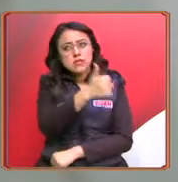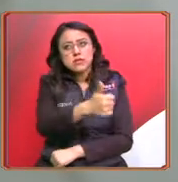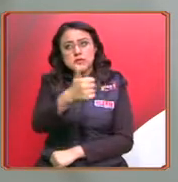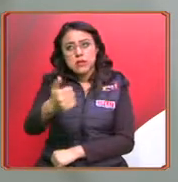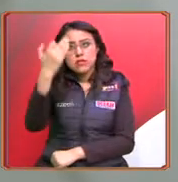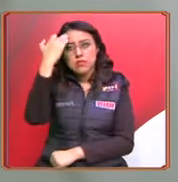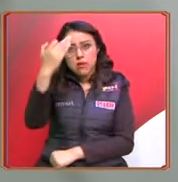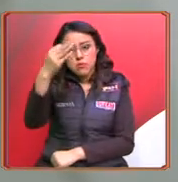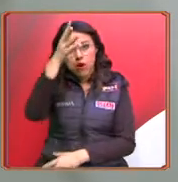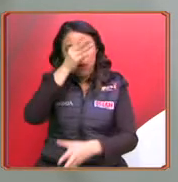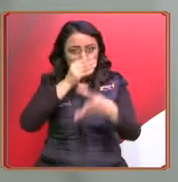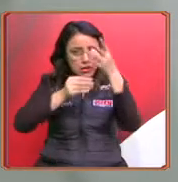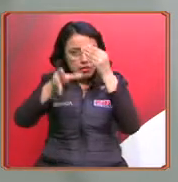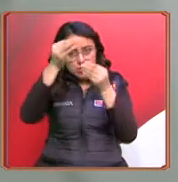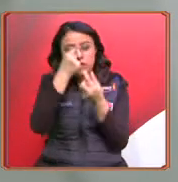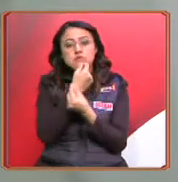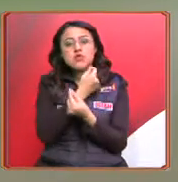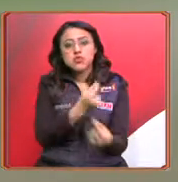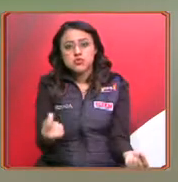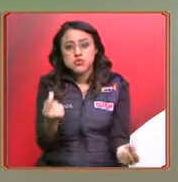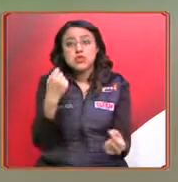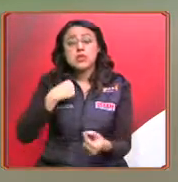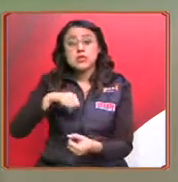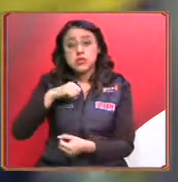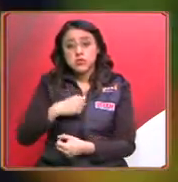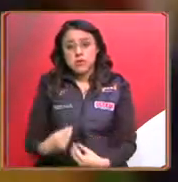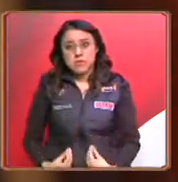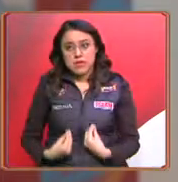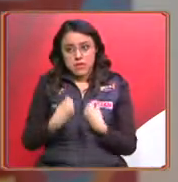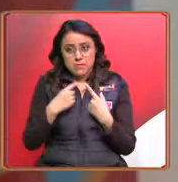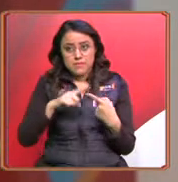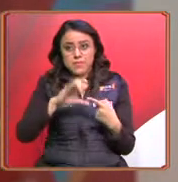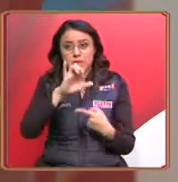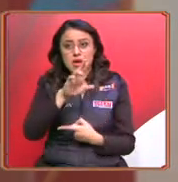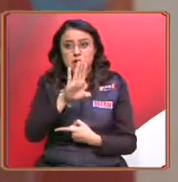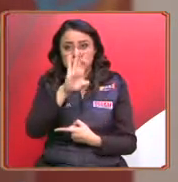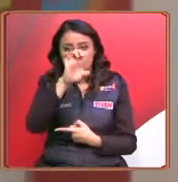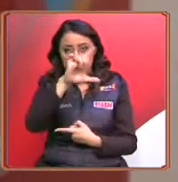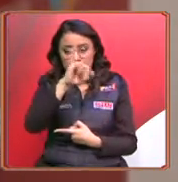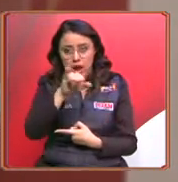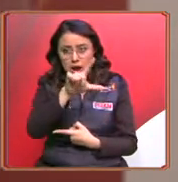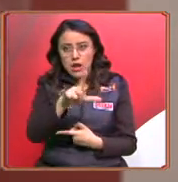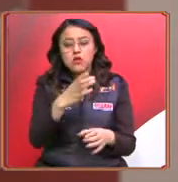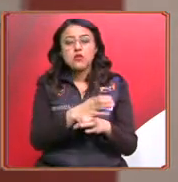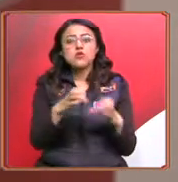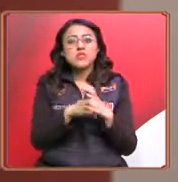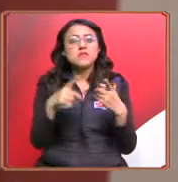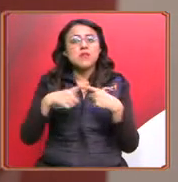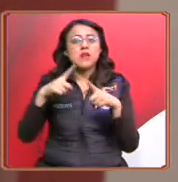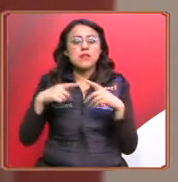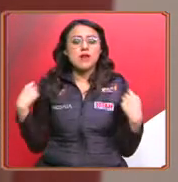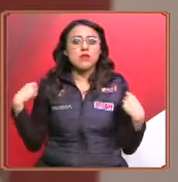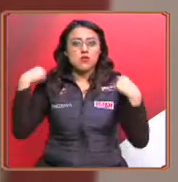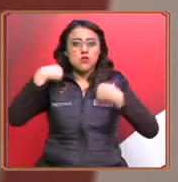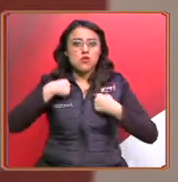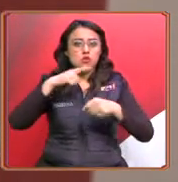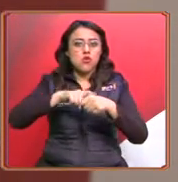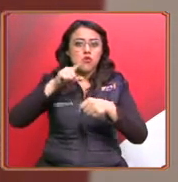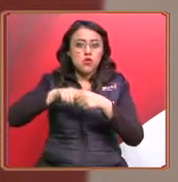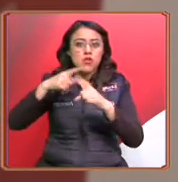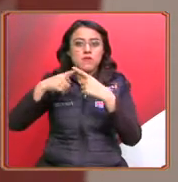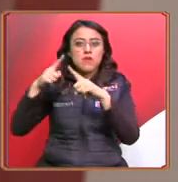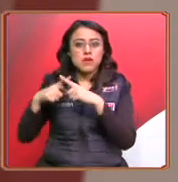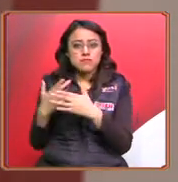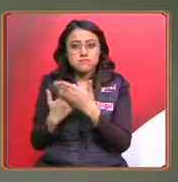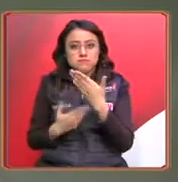del aprendizaje del ciclo de vida. Entre sus productos, Carvajal ofrece útiles escolares y mochilas de diversos tamaños, colores, diseños y